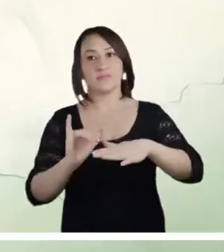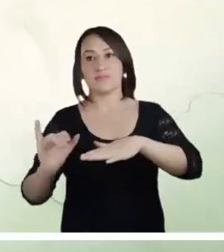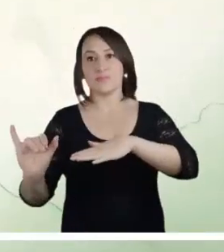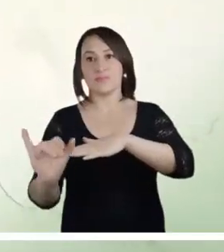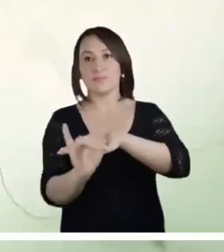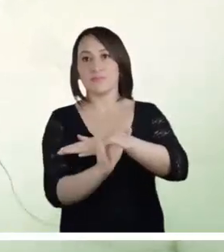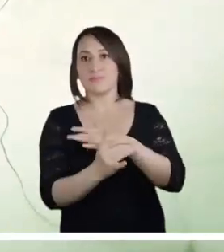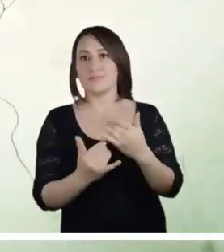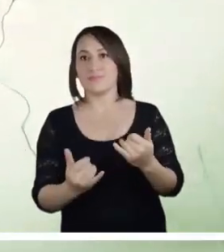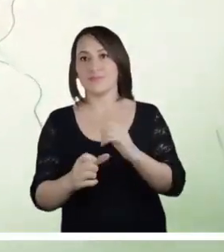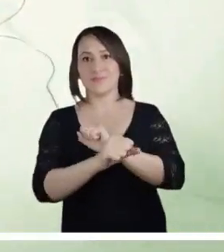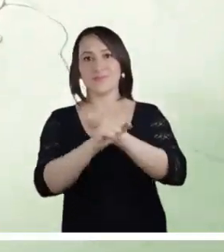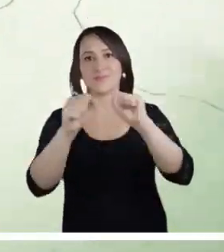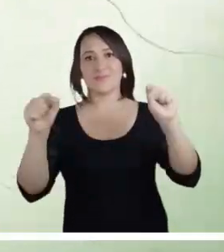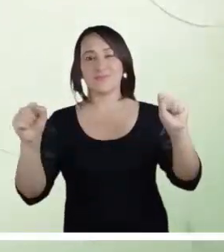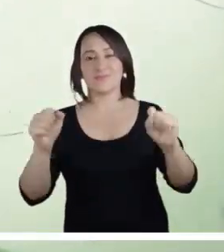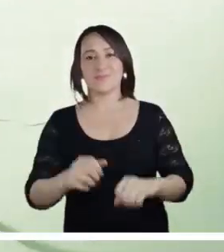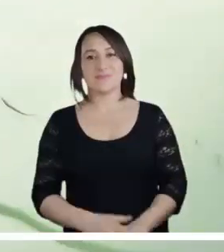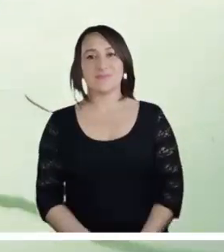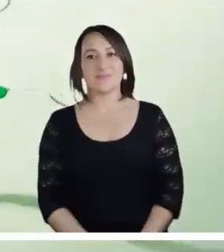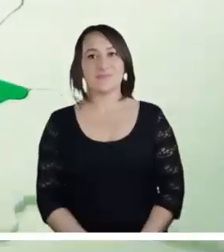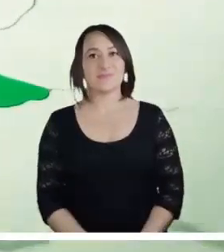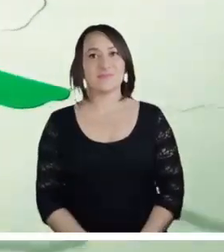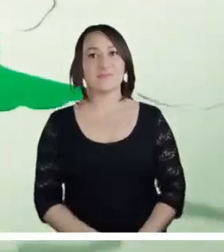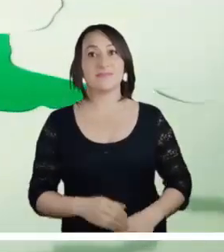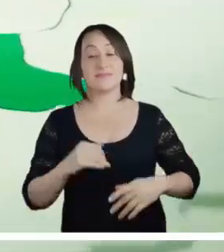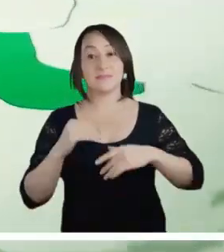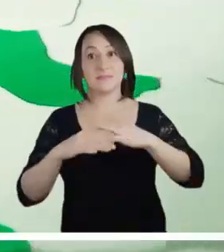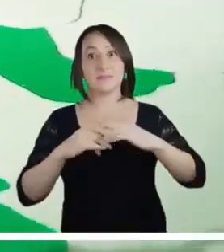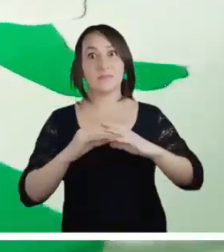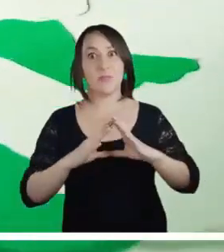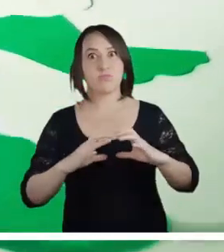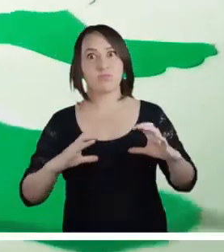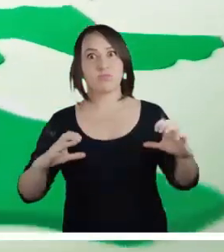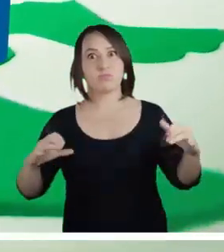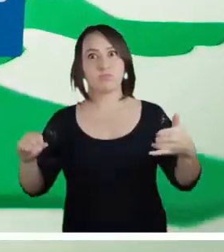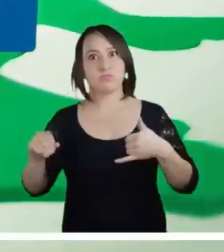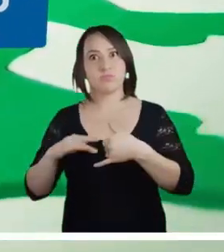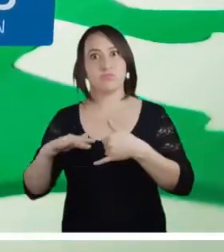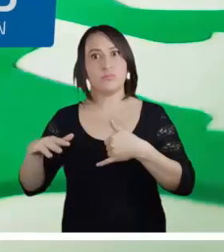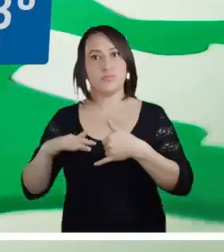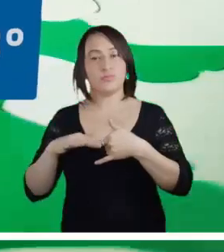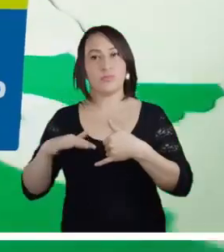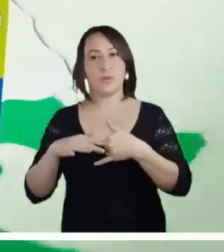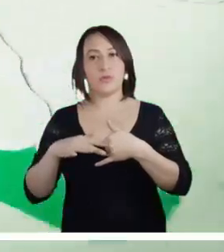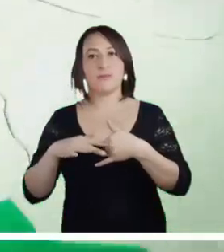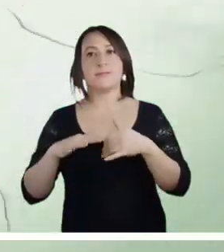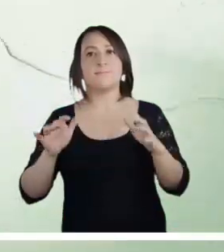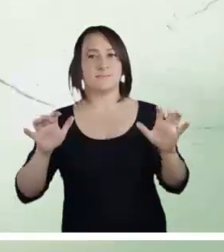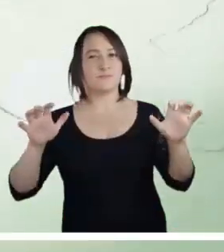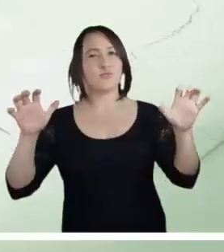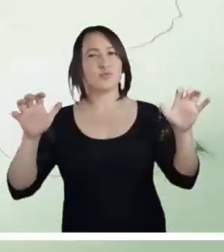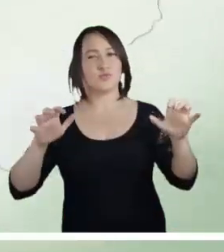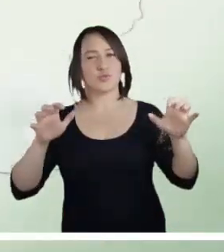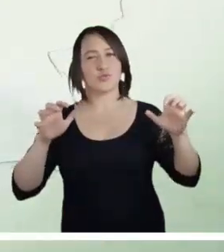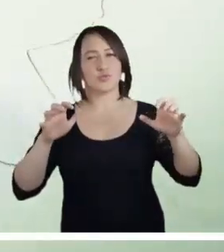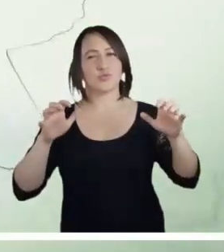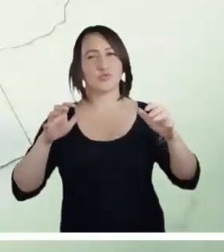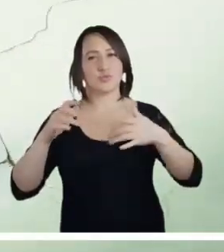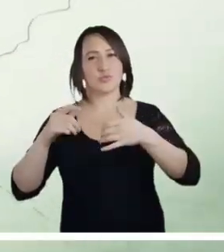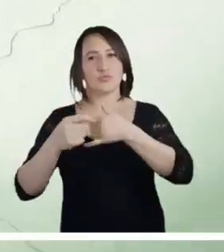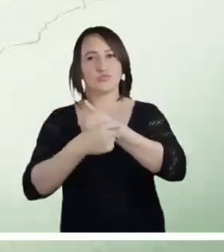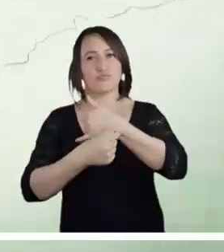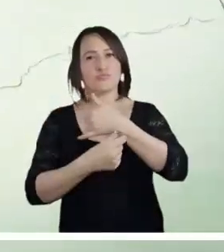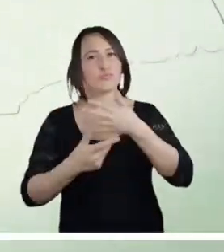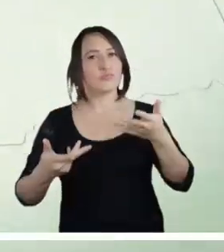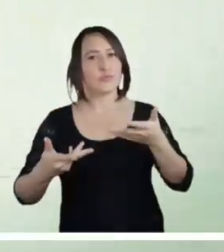y Providencia durante la jornada. El cielo seminublado reinará en el Pacífico, lo que podría provocar lluvias en algunos